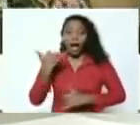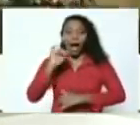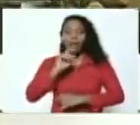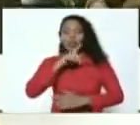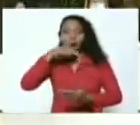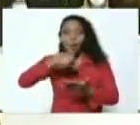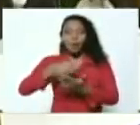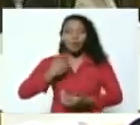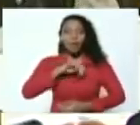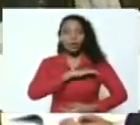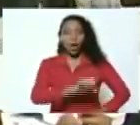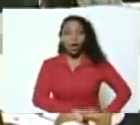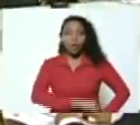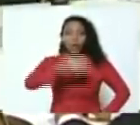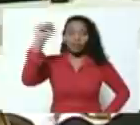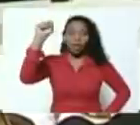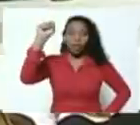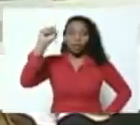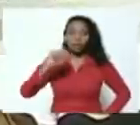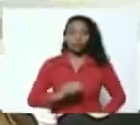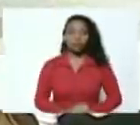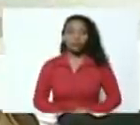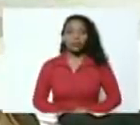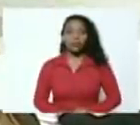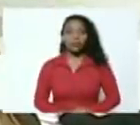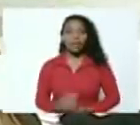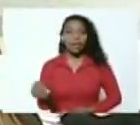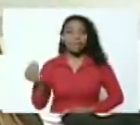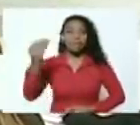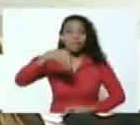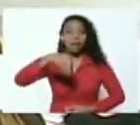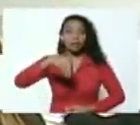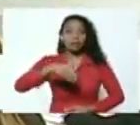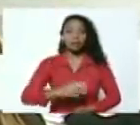nuestro libertador. Y que además,